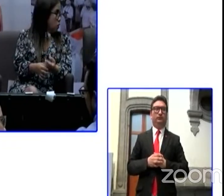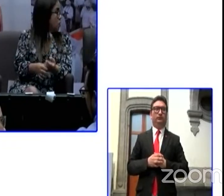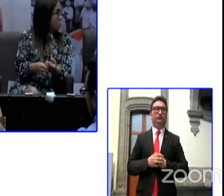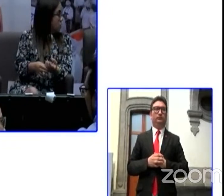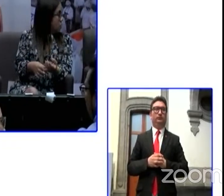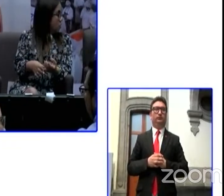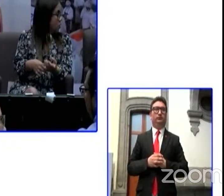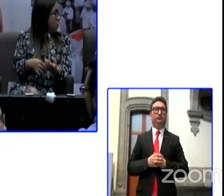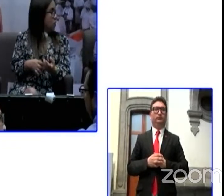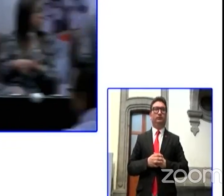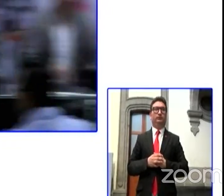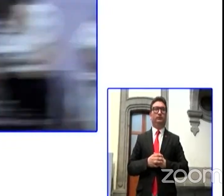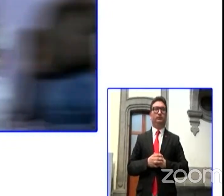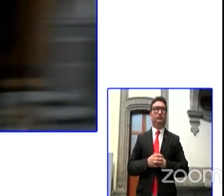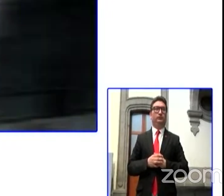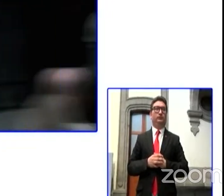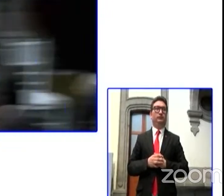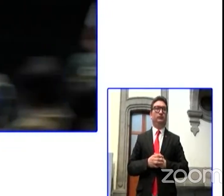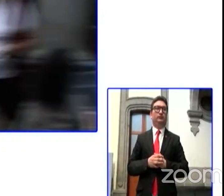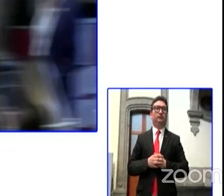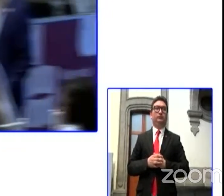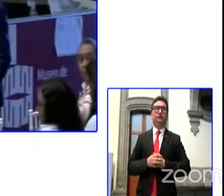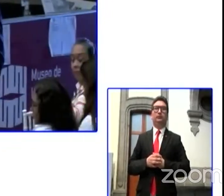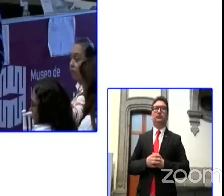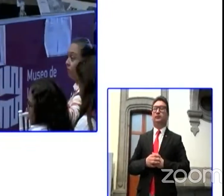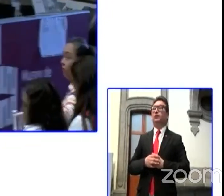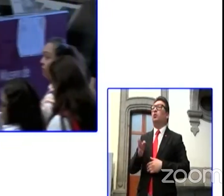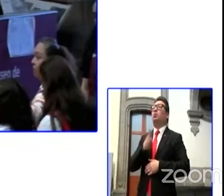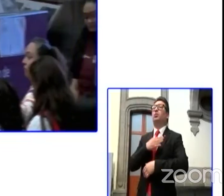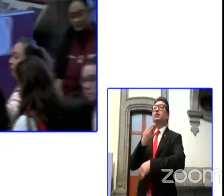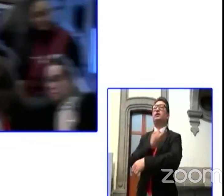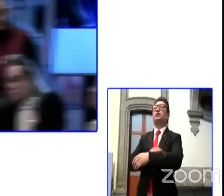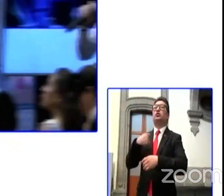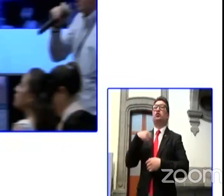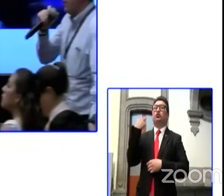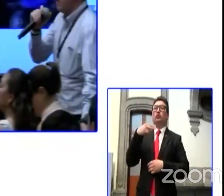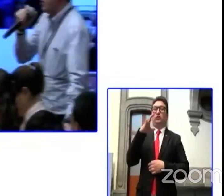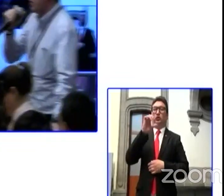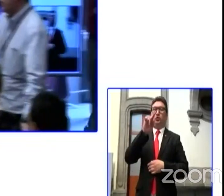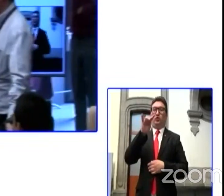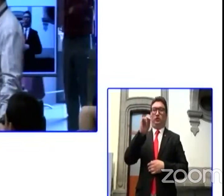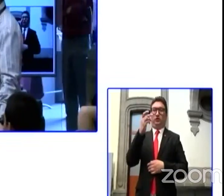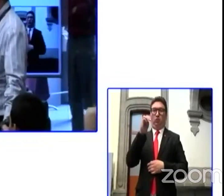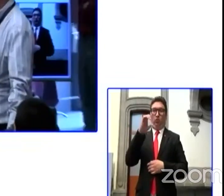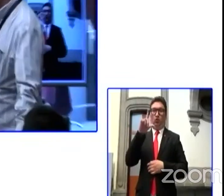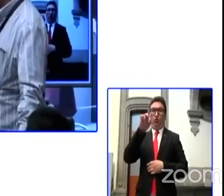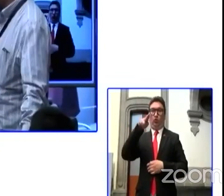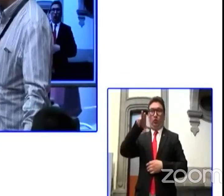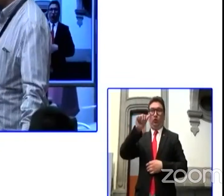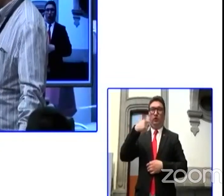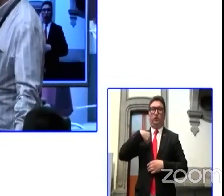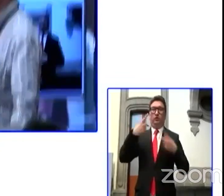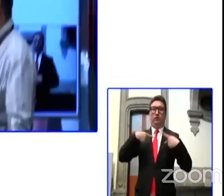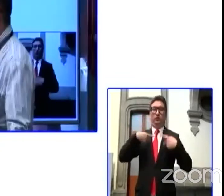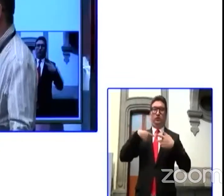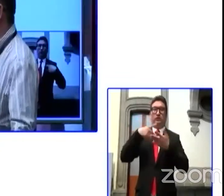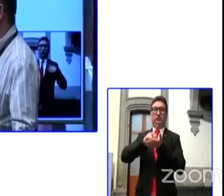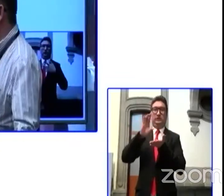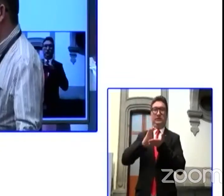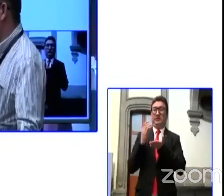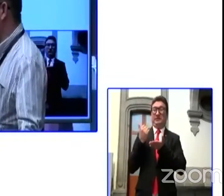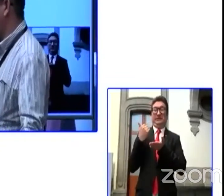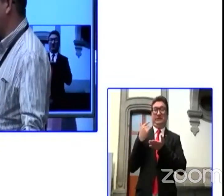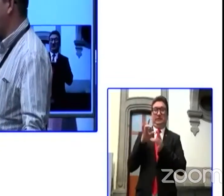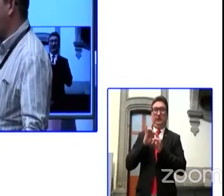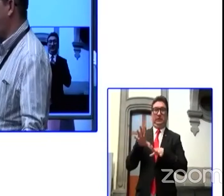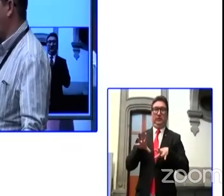Buenas tardes. Mi nombre es Cuauhtémoc Luna. Soy una persona discapacitada recientemente,